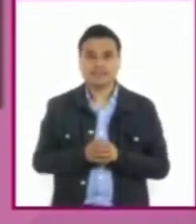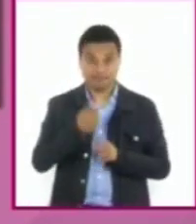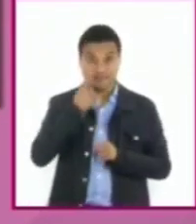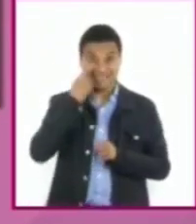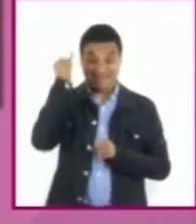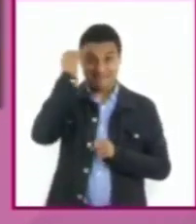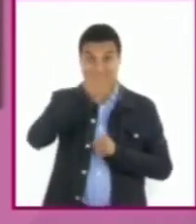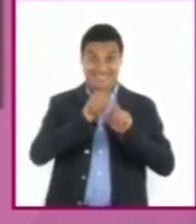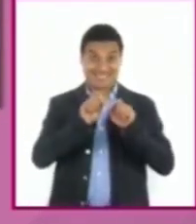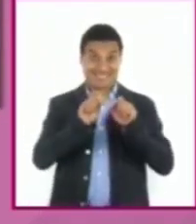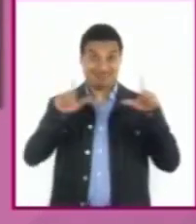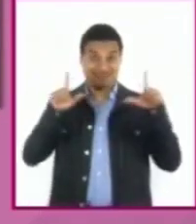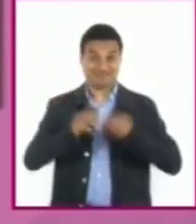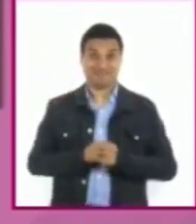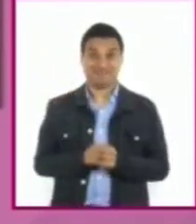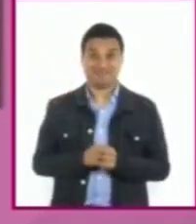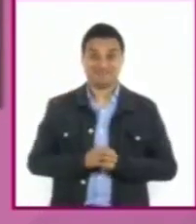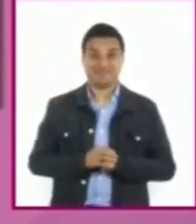imágenes, Edmundo.